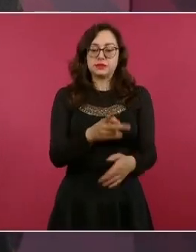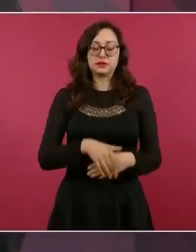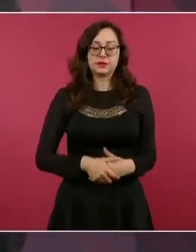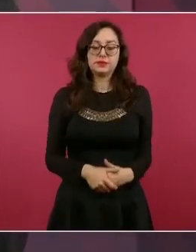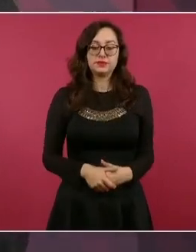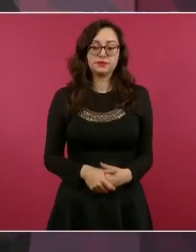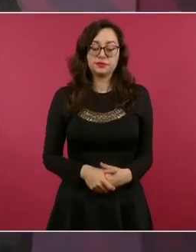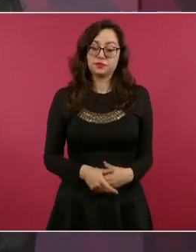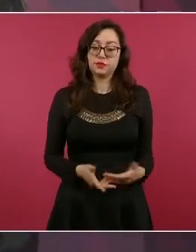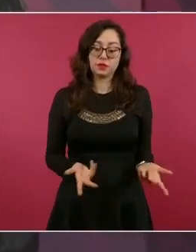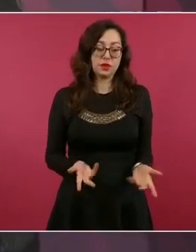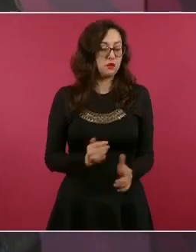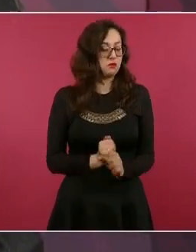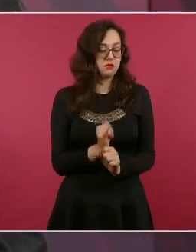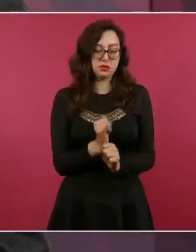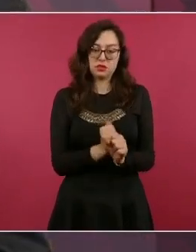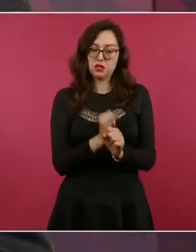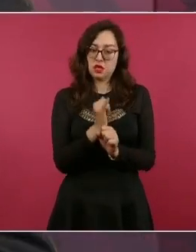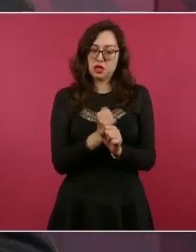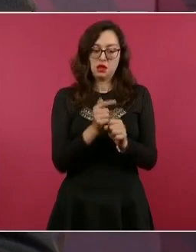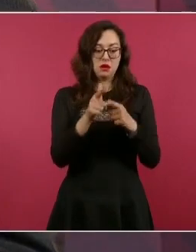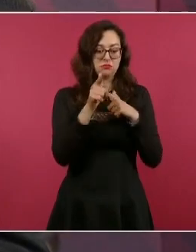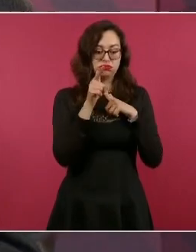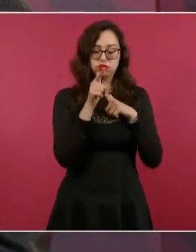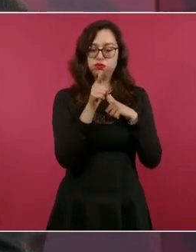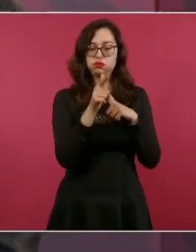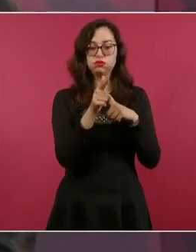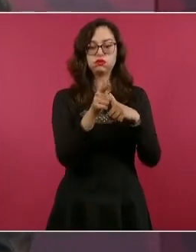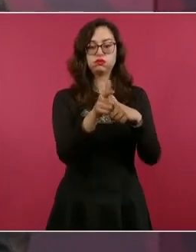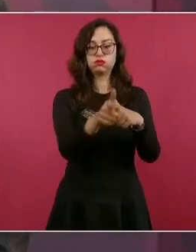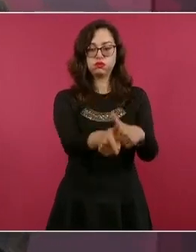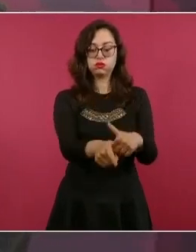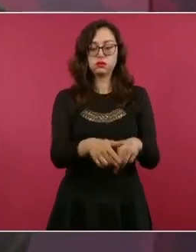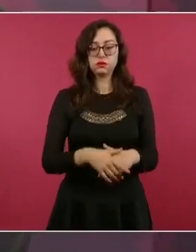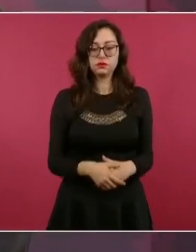continúa la investigación.